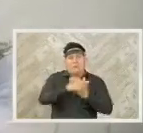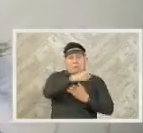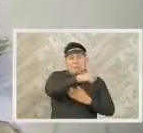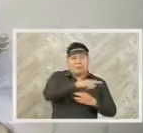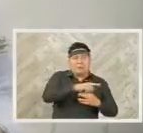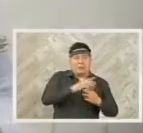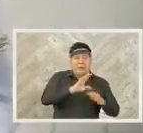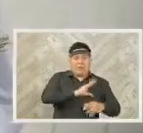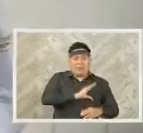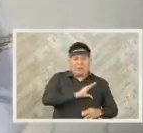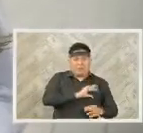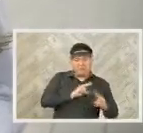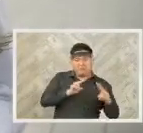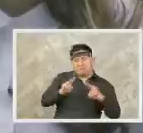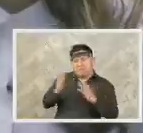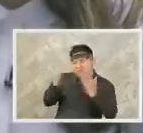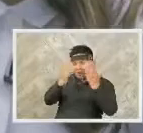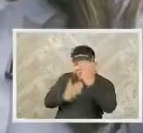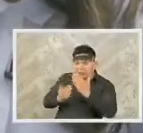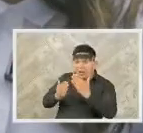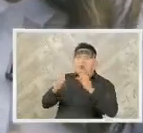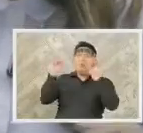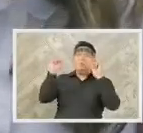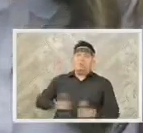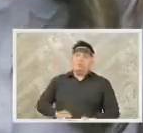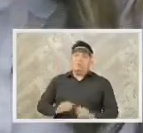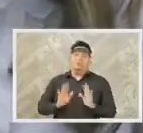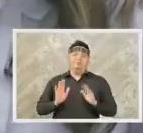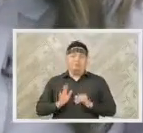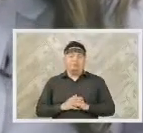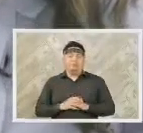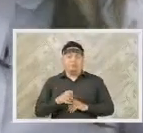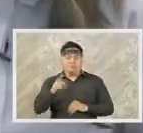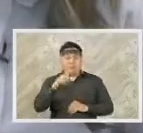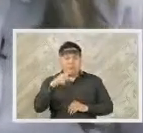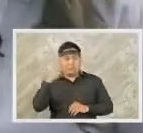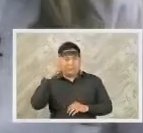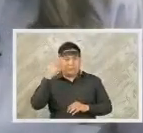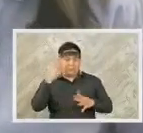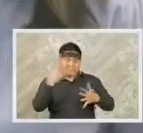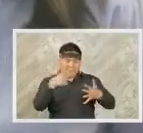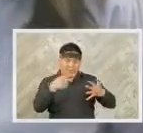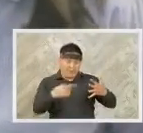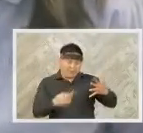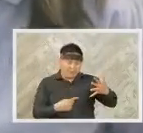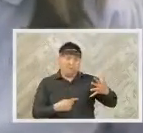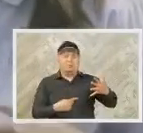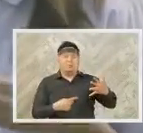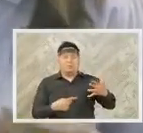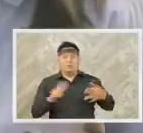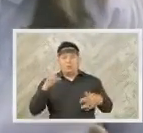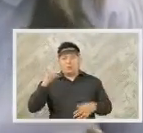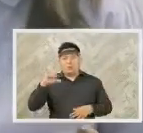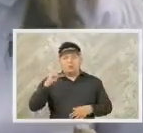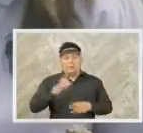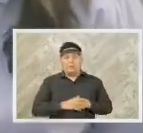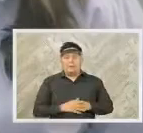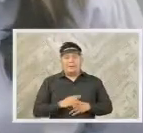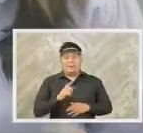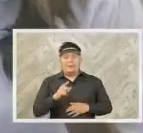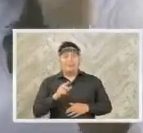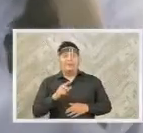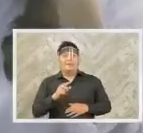de ideas y de construcciones ciudadanas. Teniendo en cuenta todo lo anterior, en Cúcuta, bajo el liderazgo del alcalde Jairo